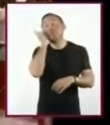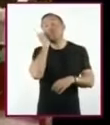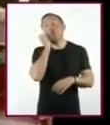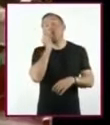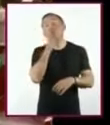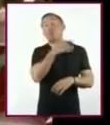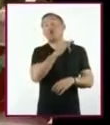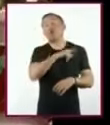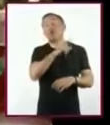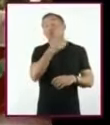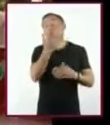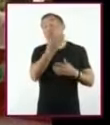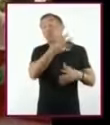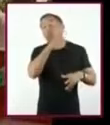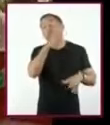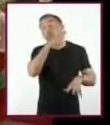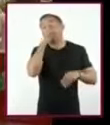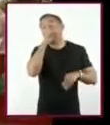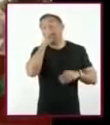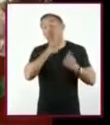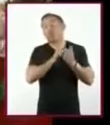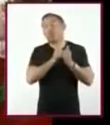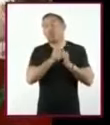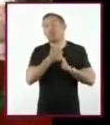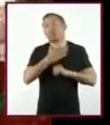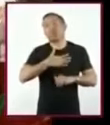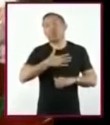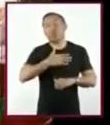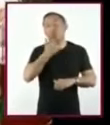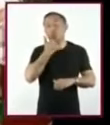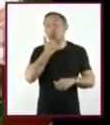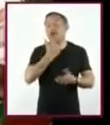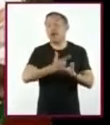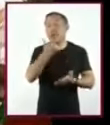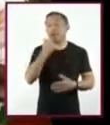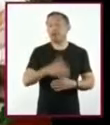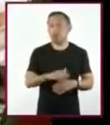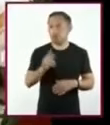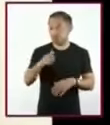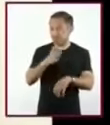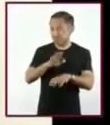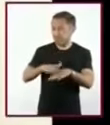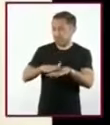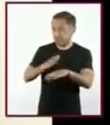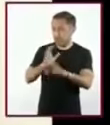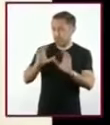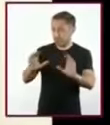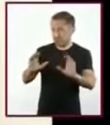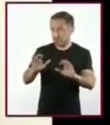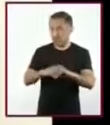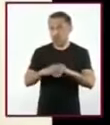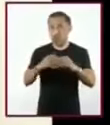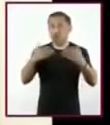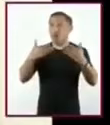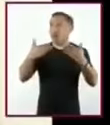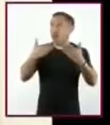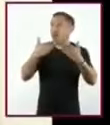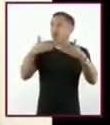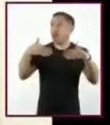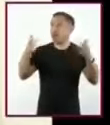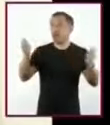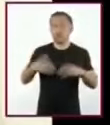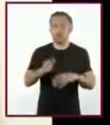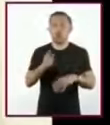muy contaminante. Bueno, pues hay que tener cuidado por ahí de no estar usando leña o en todo caso al aire libre. El problema de la leña es que además